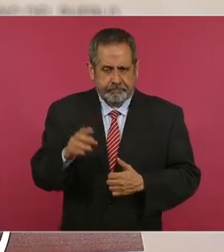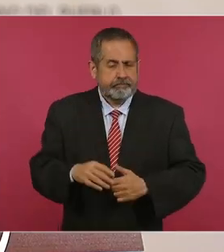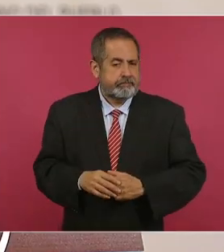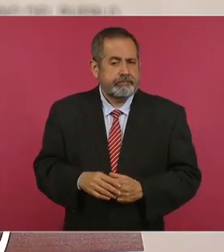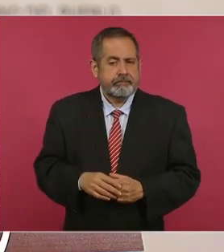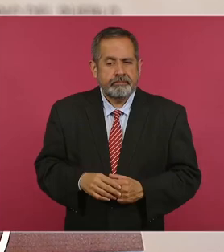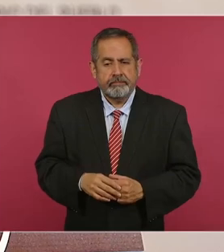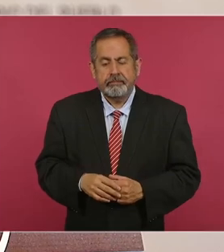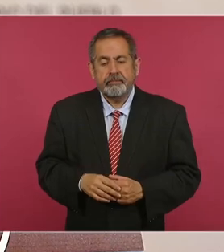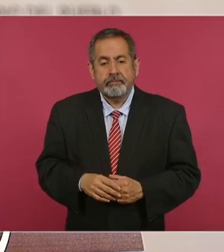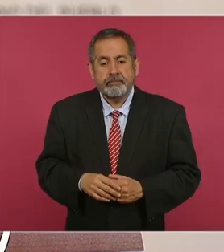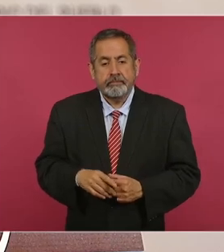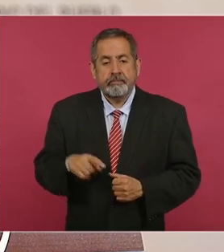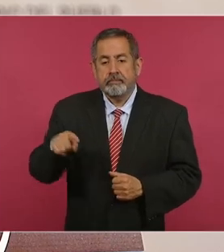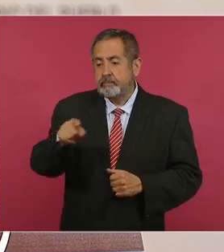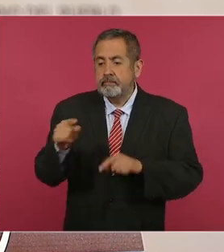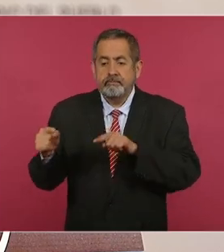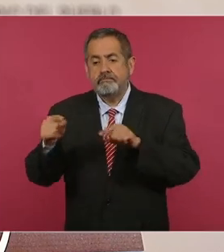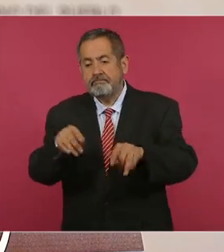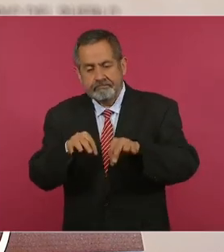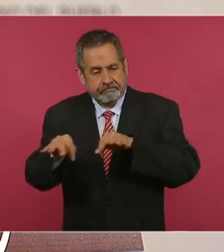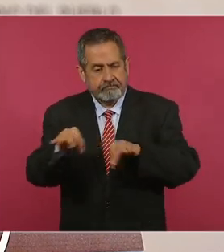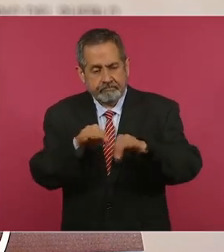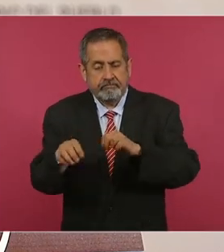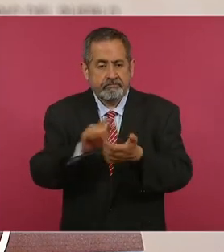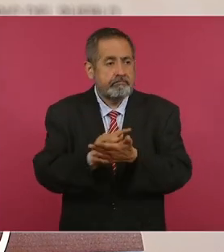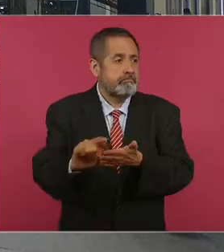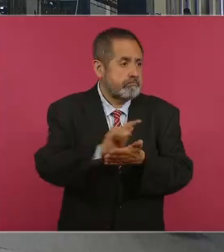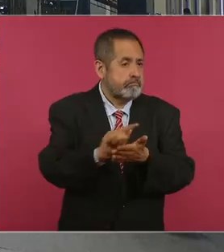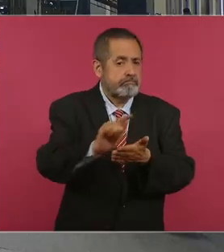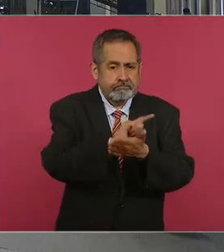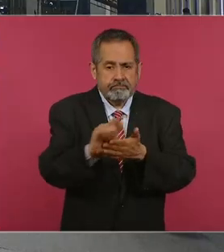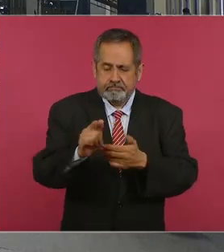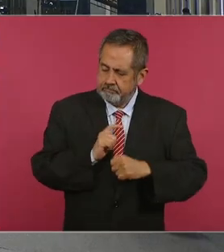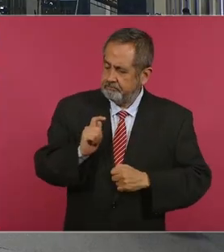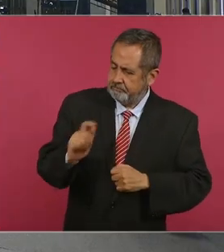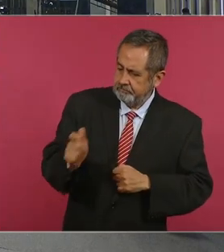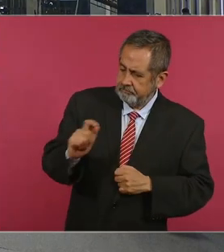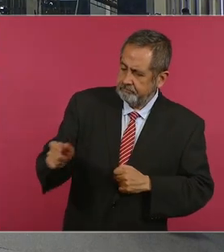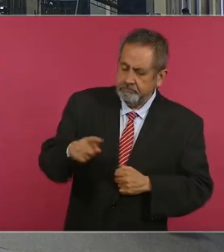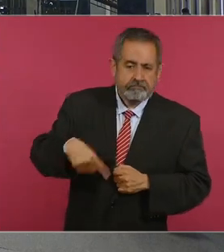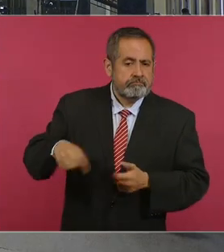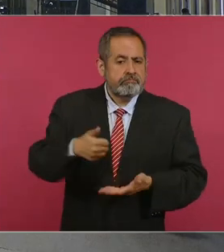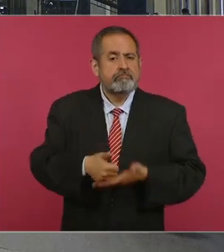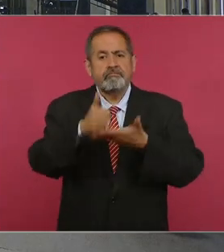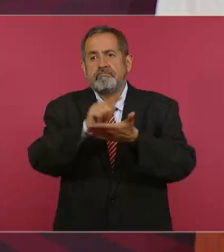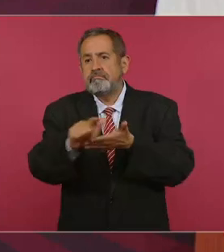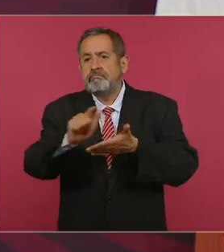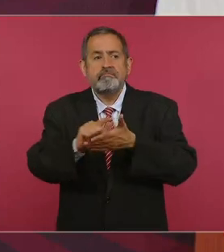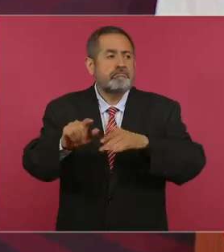están en labores de limpieza, ayudando a limpiar